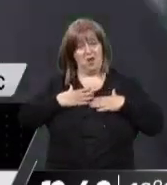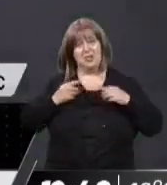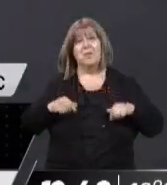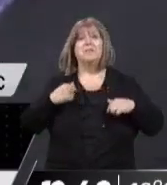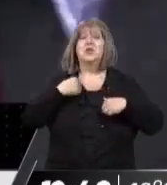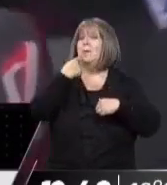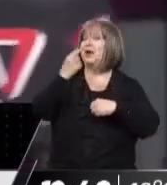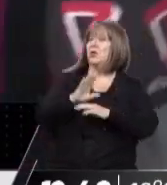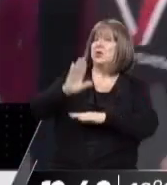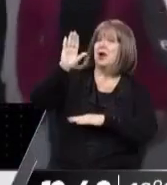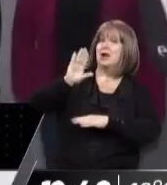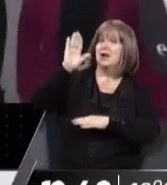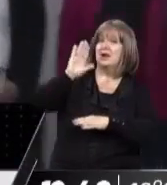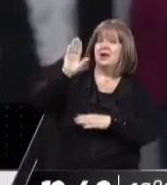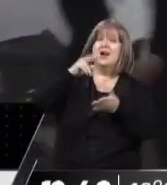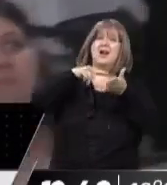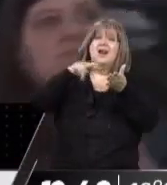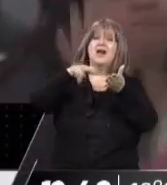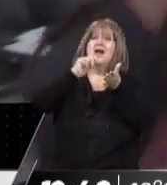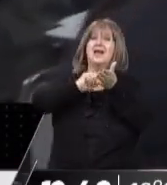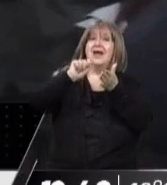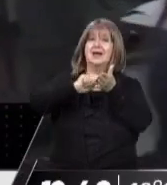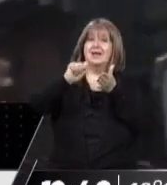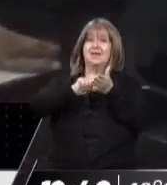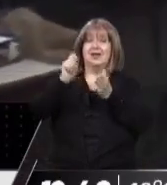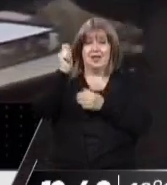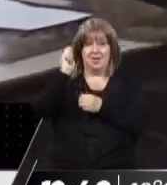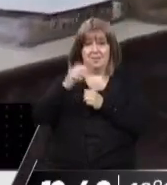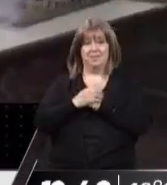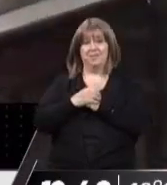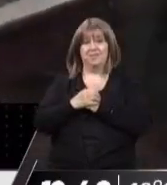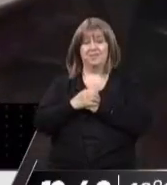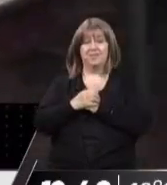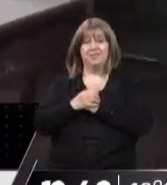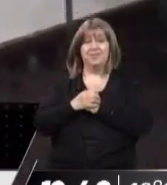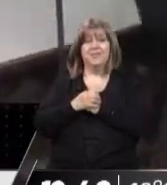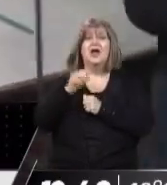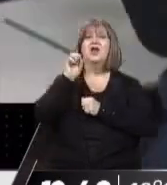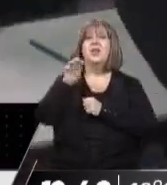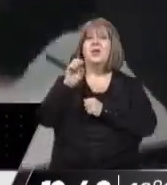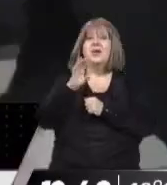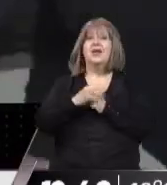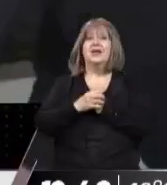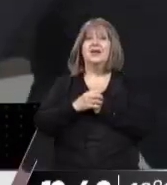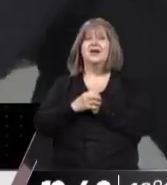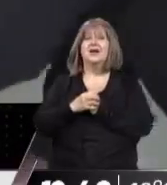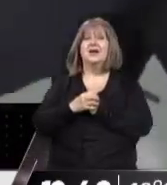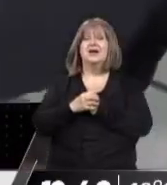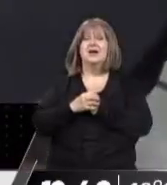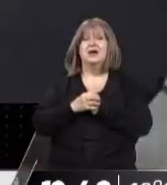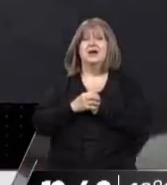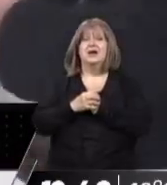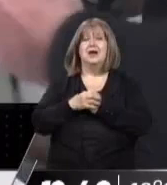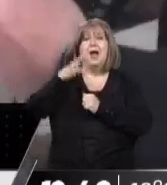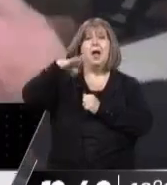la mano, ¿quiénes están aprendiendo a leer y escribir en esta aula? Arranco por vos. ¿Tu nombre? Miguel Ángel